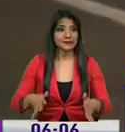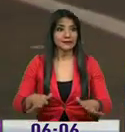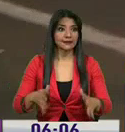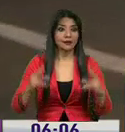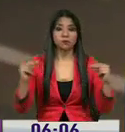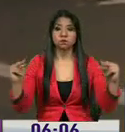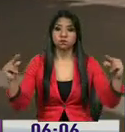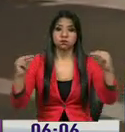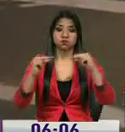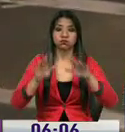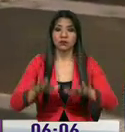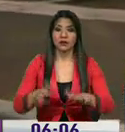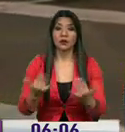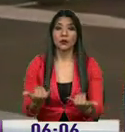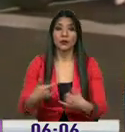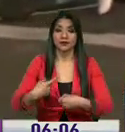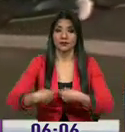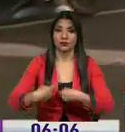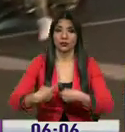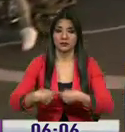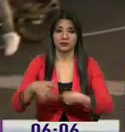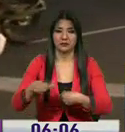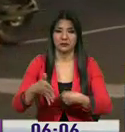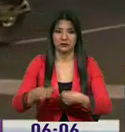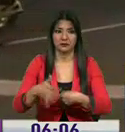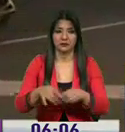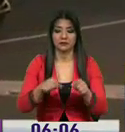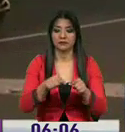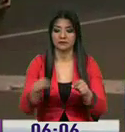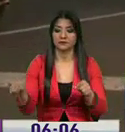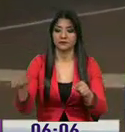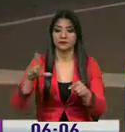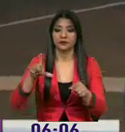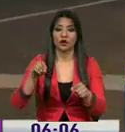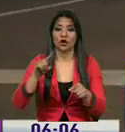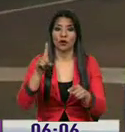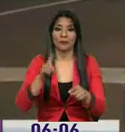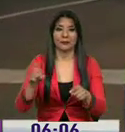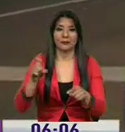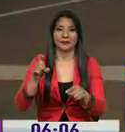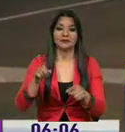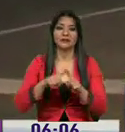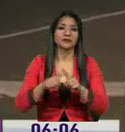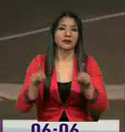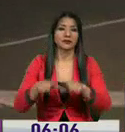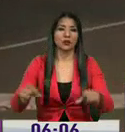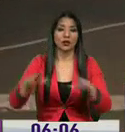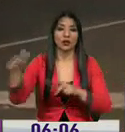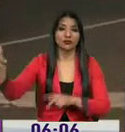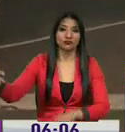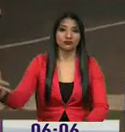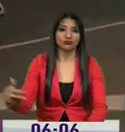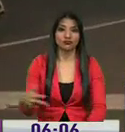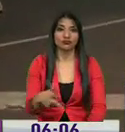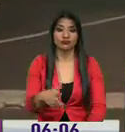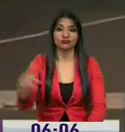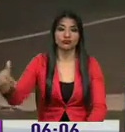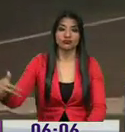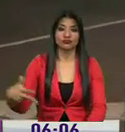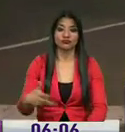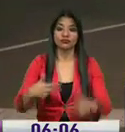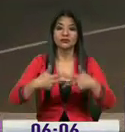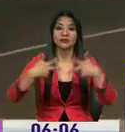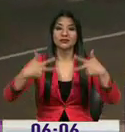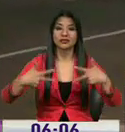nublado hoy la capital aquí en este sector y en especial la calle Luis López, que viene desde varios sectores de la zona de Chillo Gallo aquí en el sur